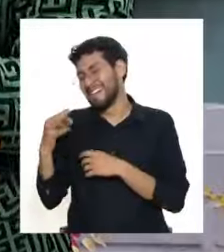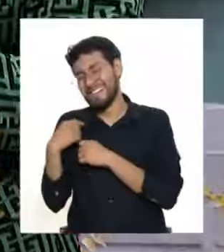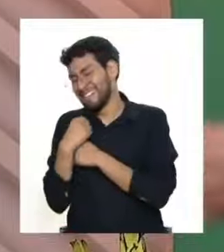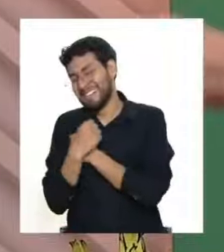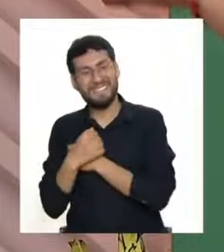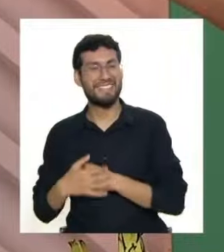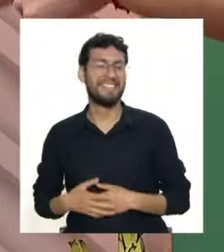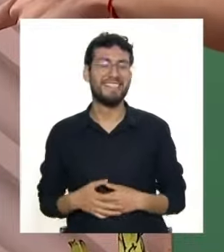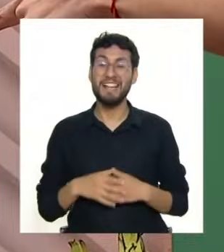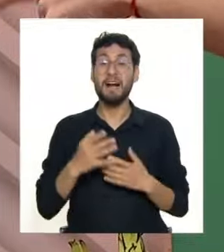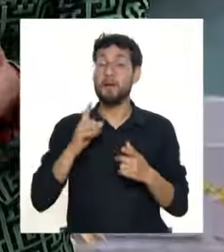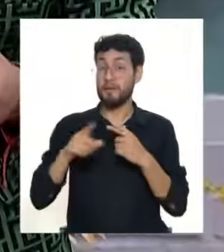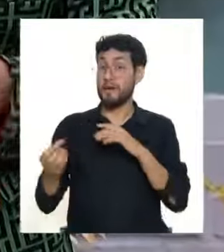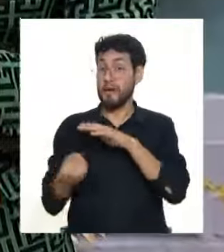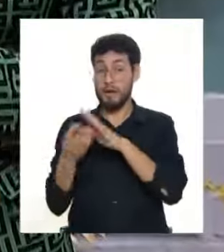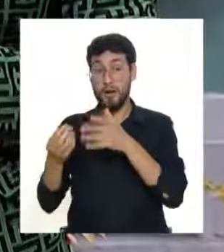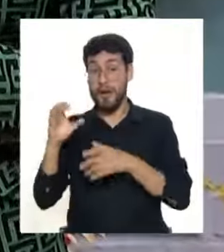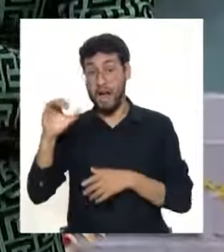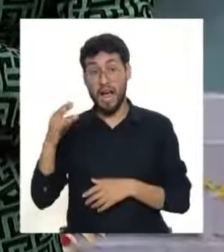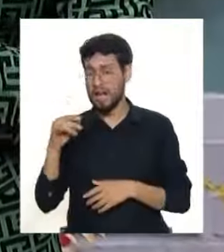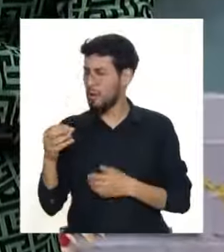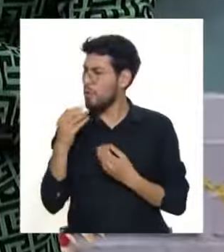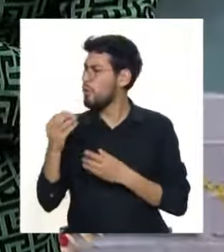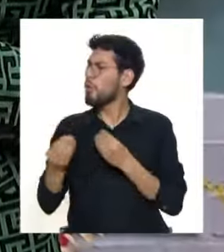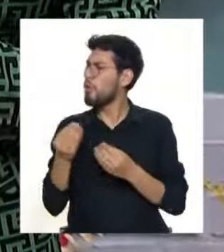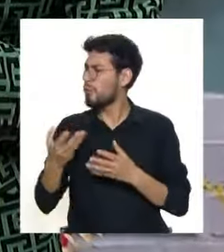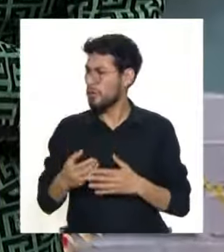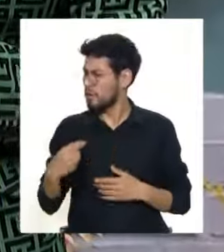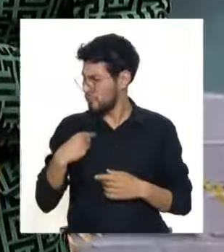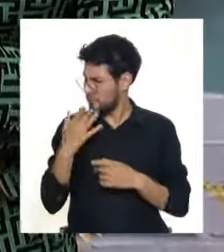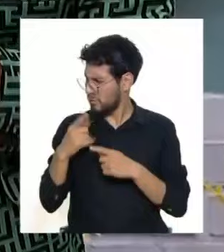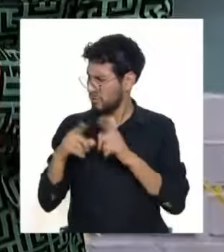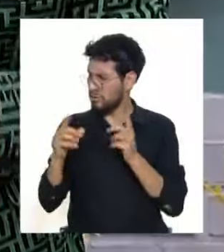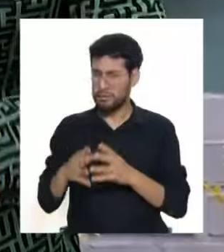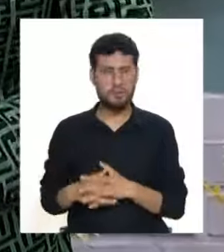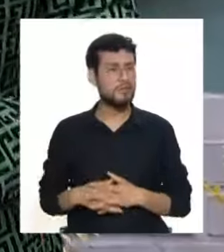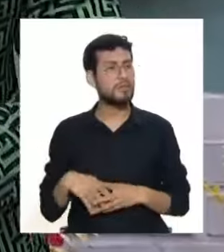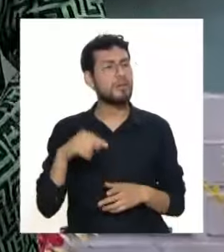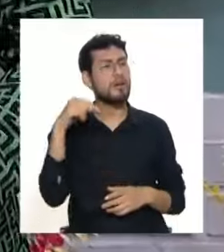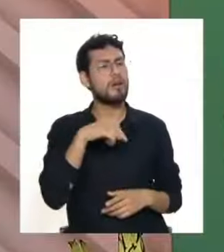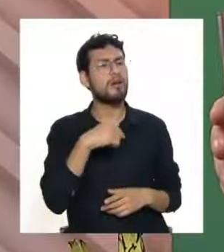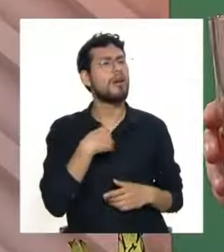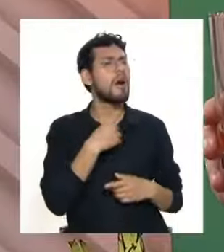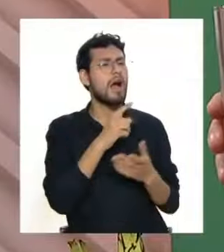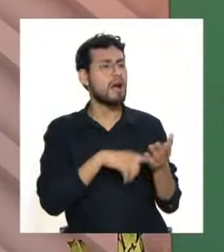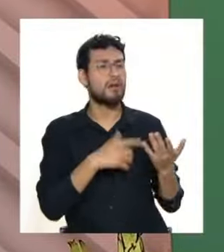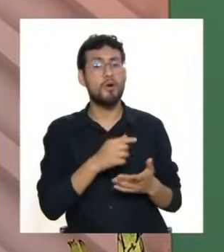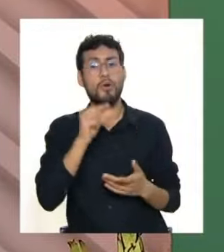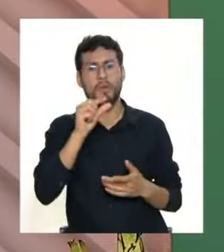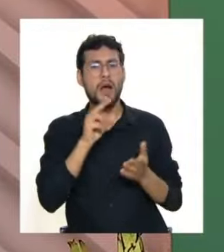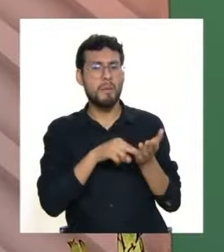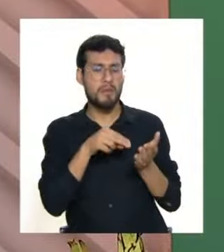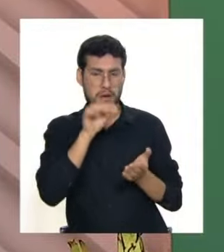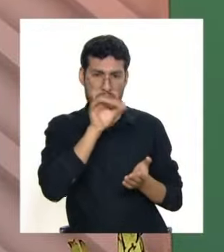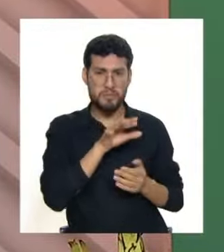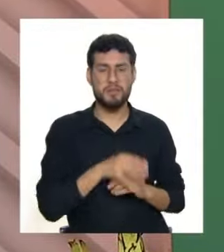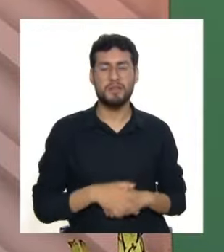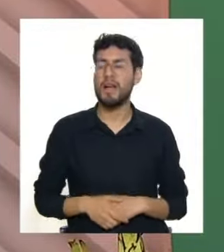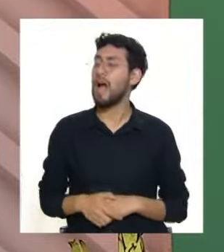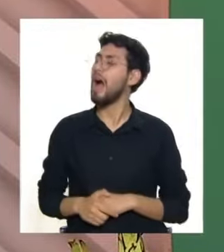Siempre. Oye, no, pero la canchita está espectacular. ¿Cómo la preparas? Porque la siento diferente a la... No, nosotros lo que le hacemos es con un poquito de mantequilla.